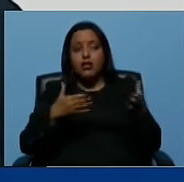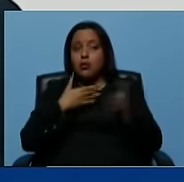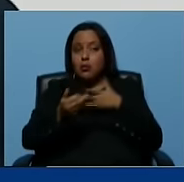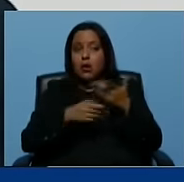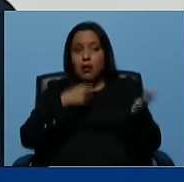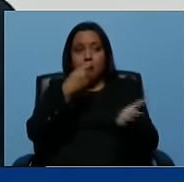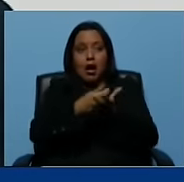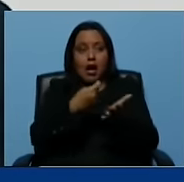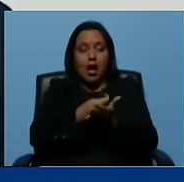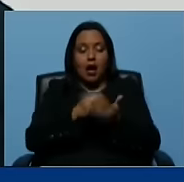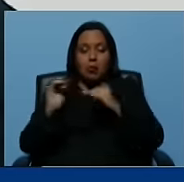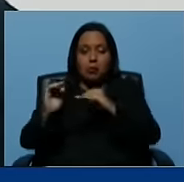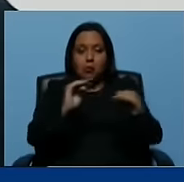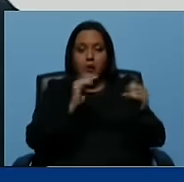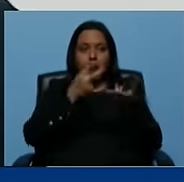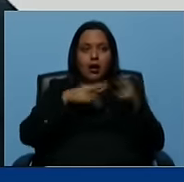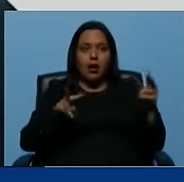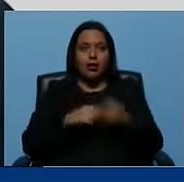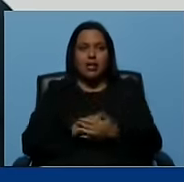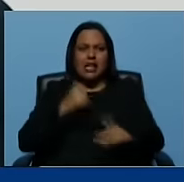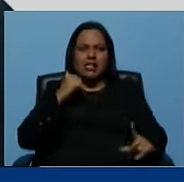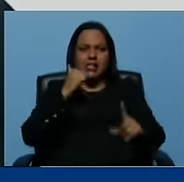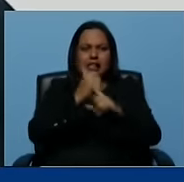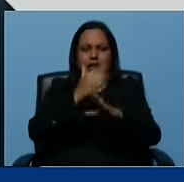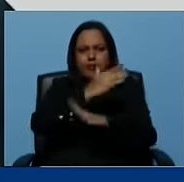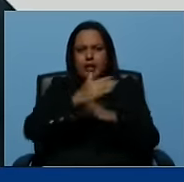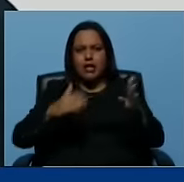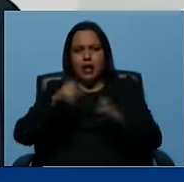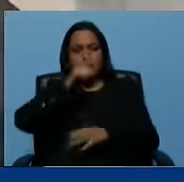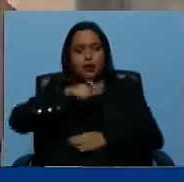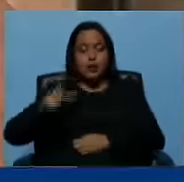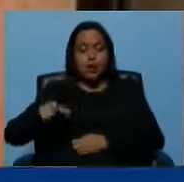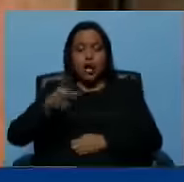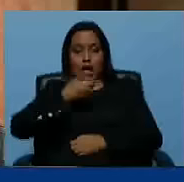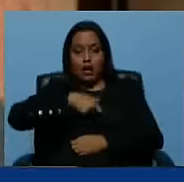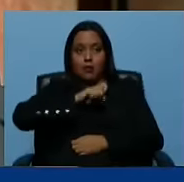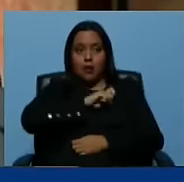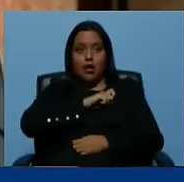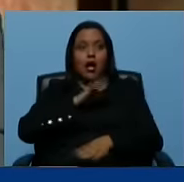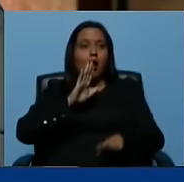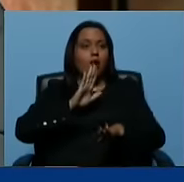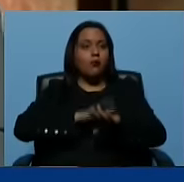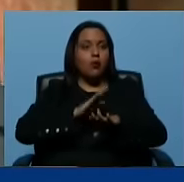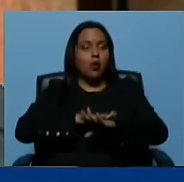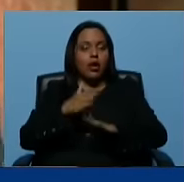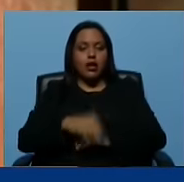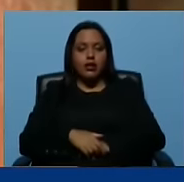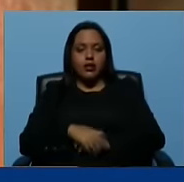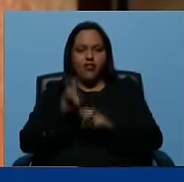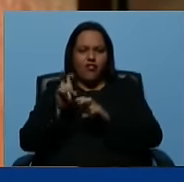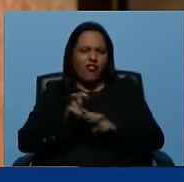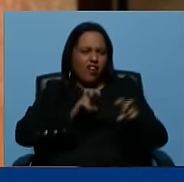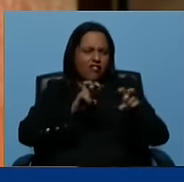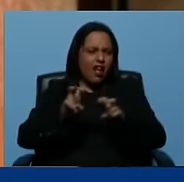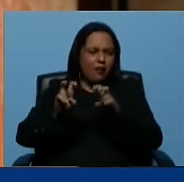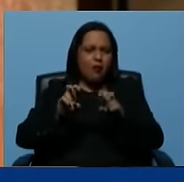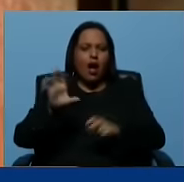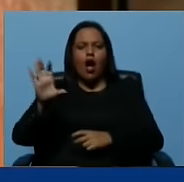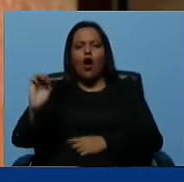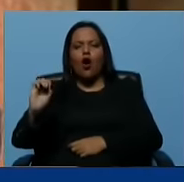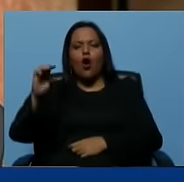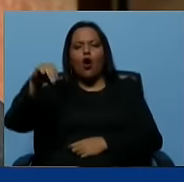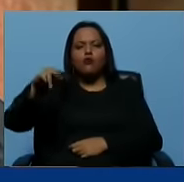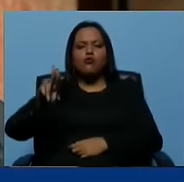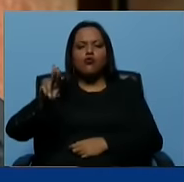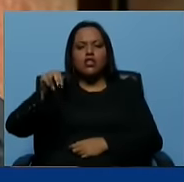para pacificarla. Asesinar a la mitad de la población de España, porque el fantasma del comunismo debía ser